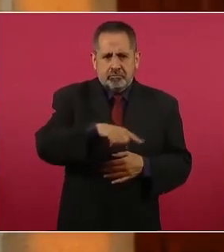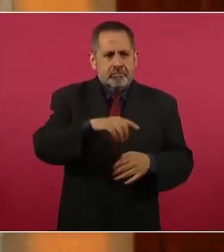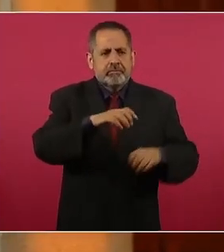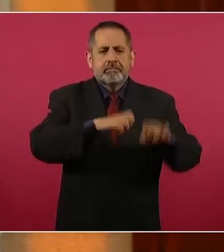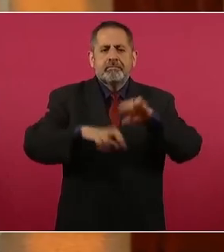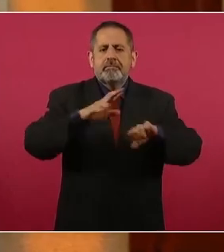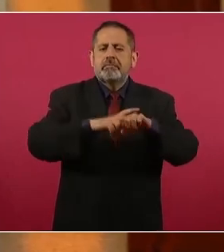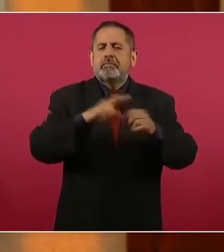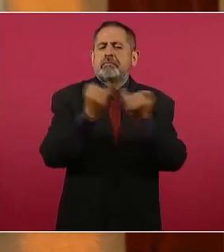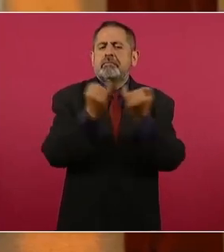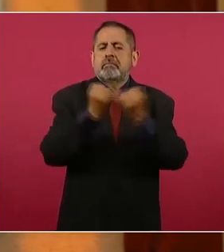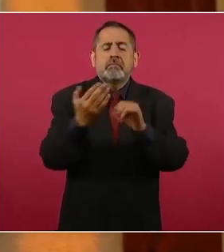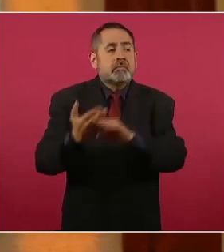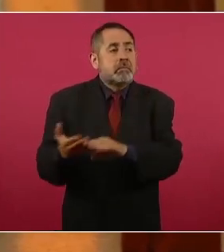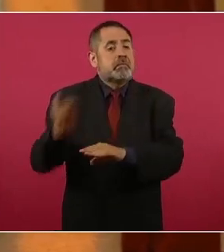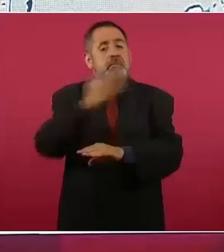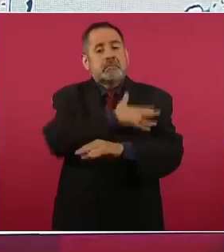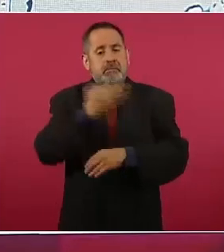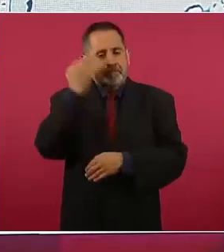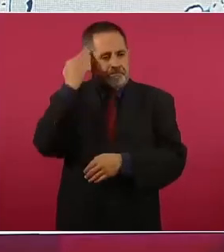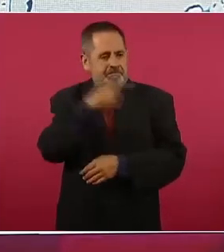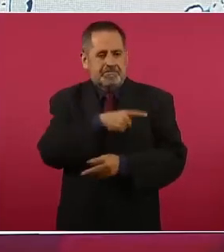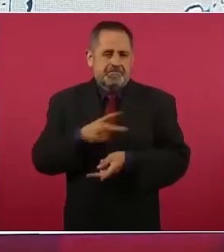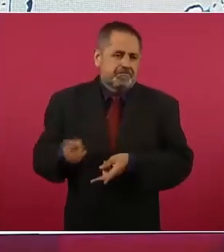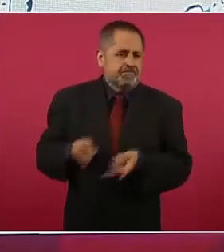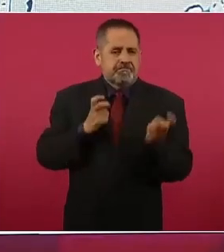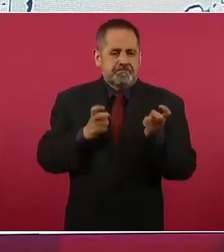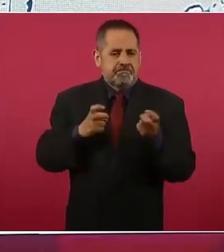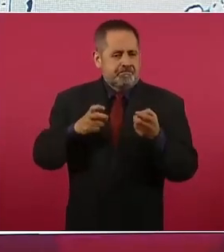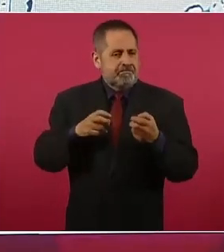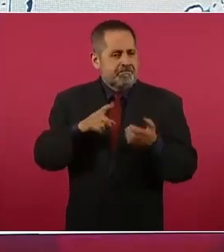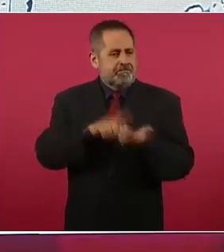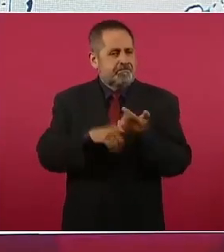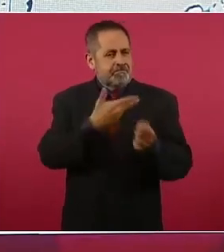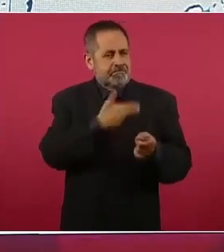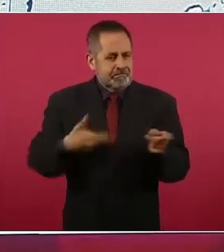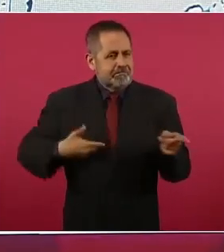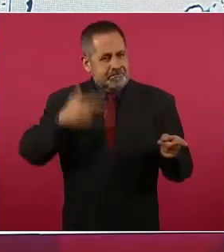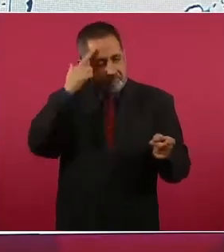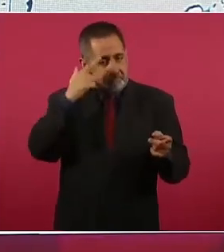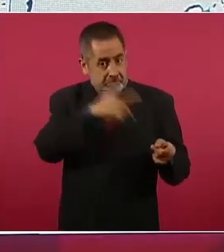a él, que se robaron la presidencia.